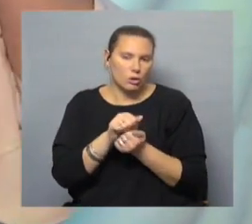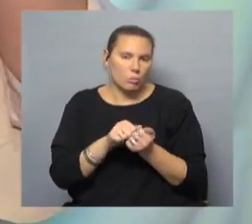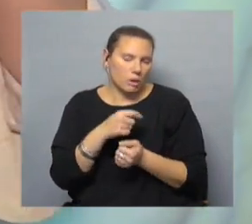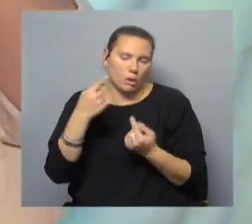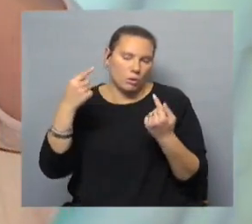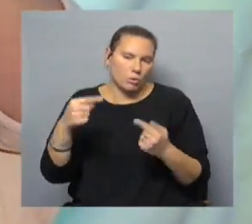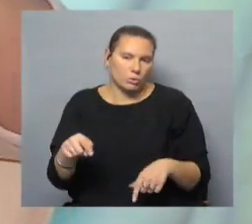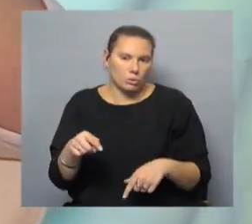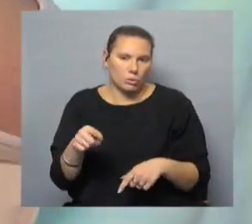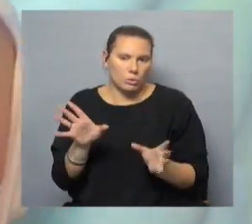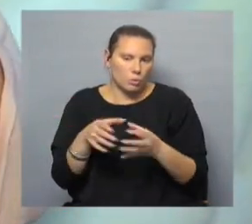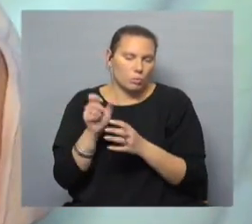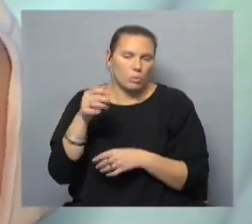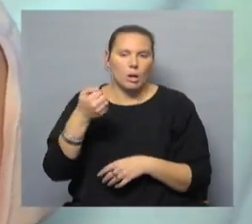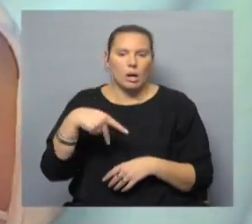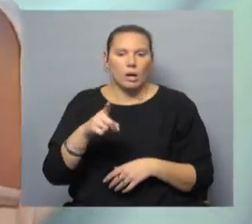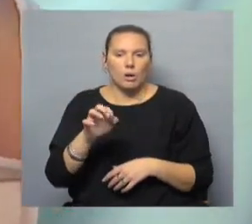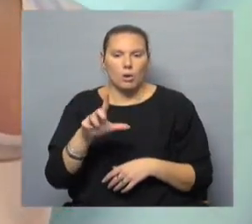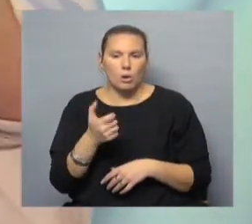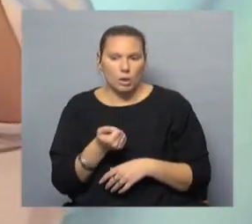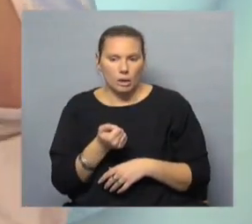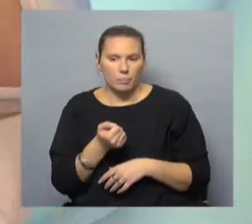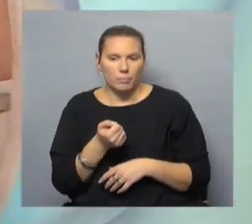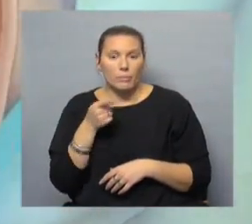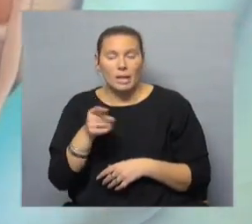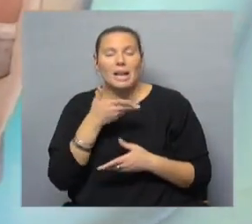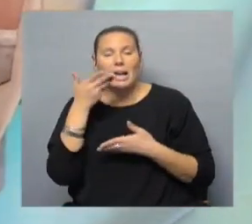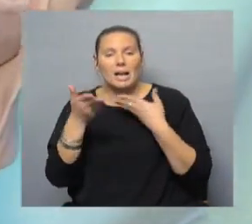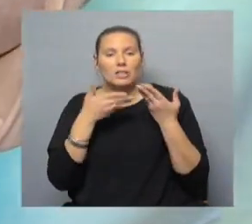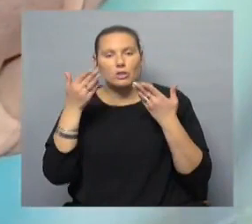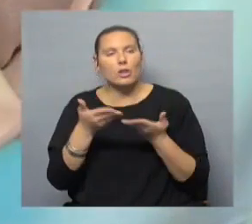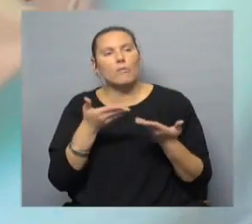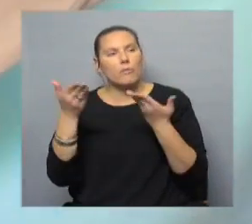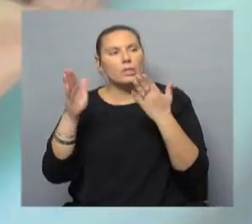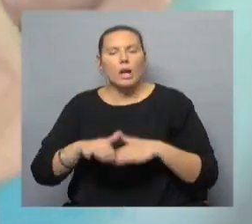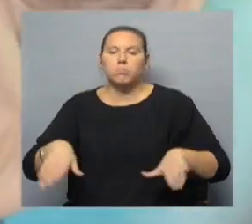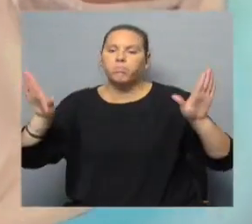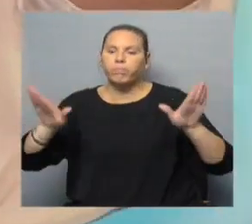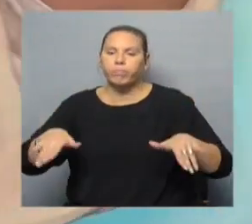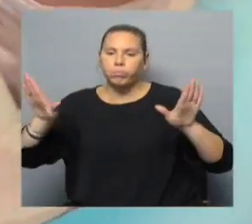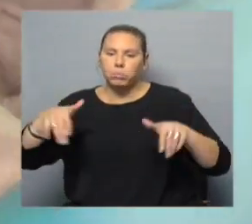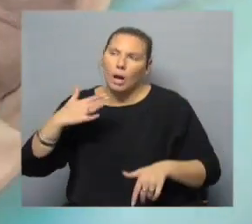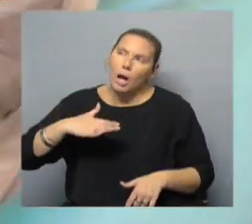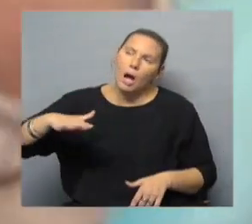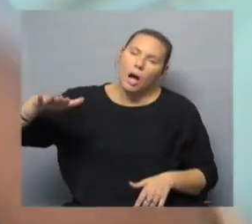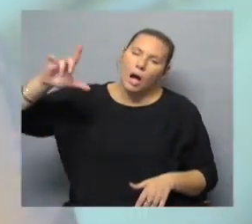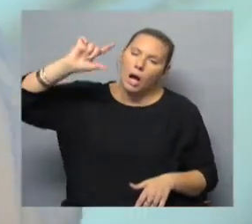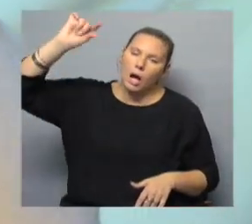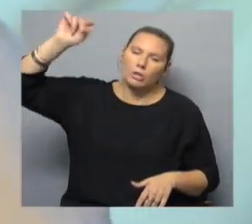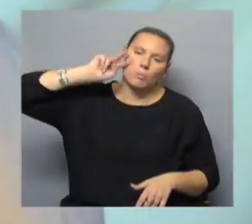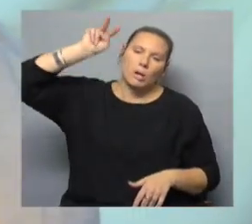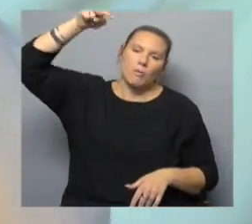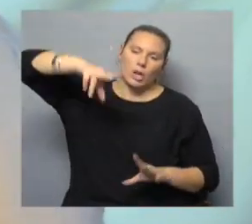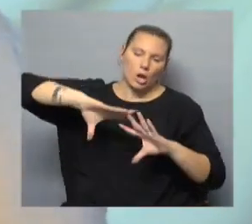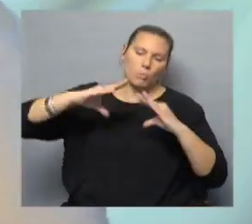las etnias de Angola, que en esa canción te invita a volar alto, muy alto, para tener y ver el universo desde otra